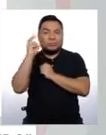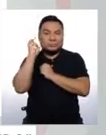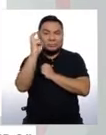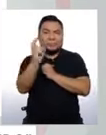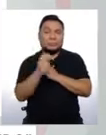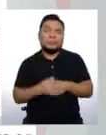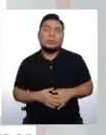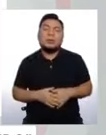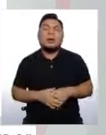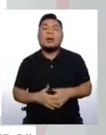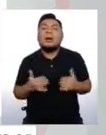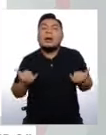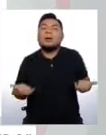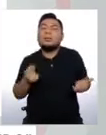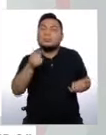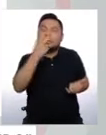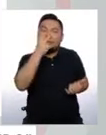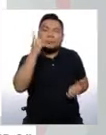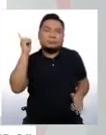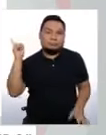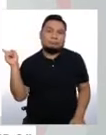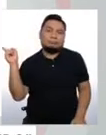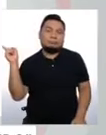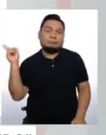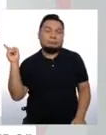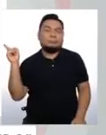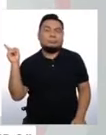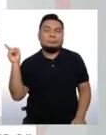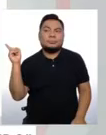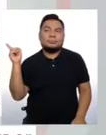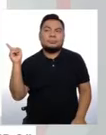y ahí pueden ustedes apreciar claramente